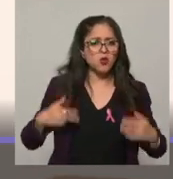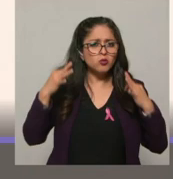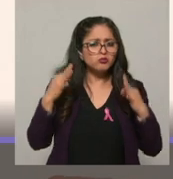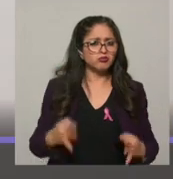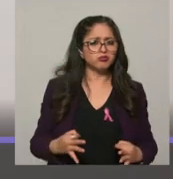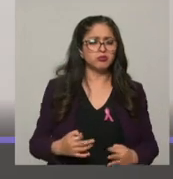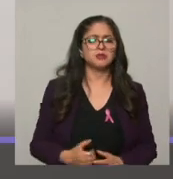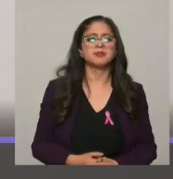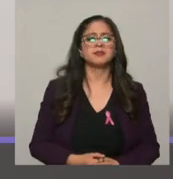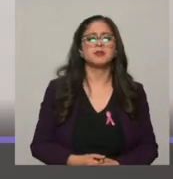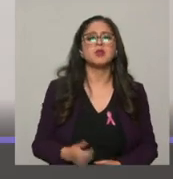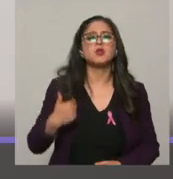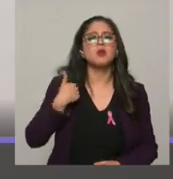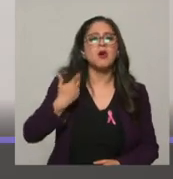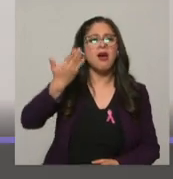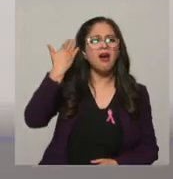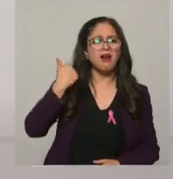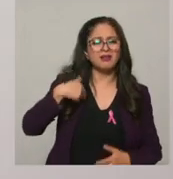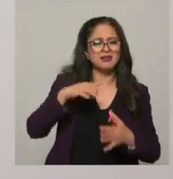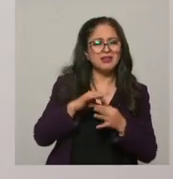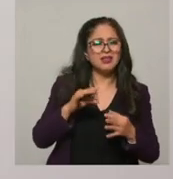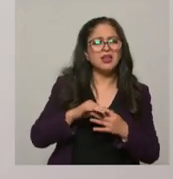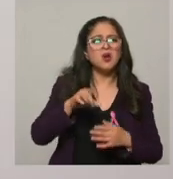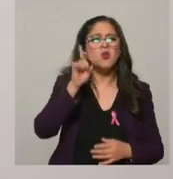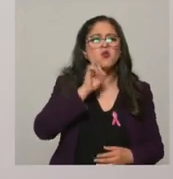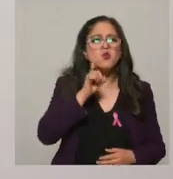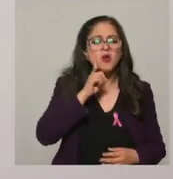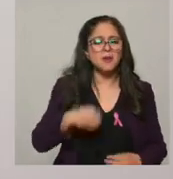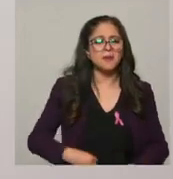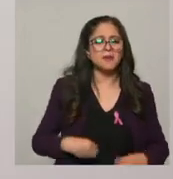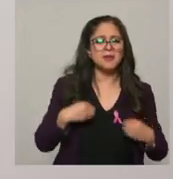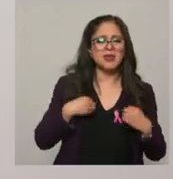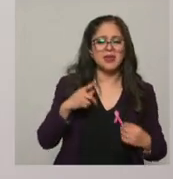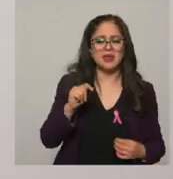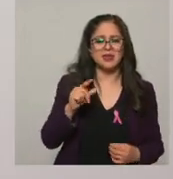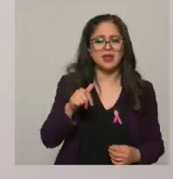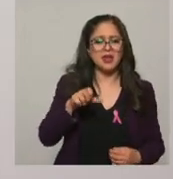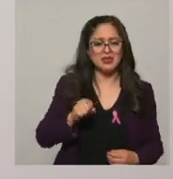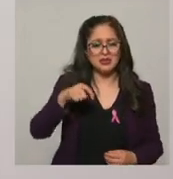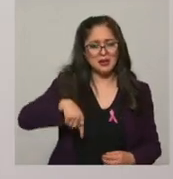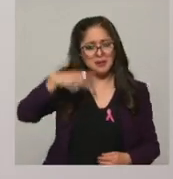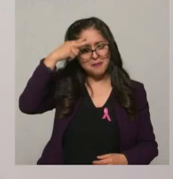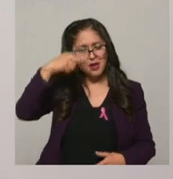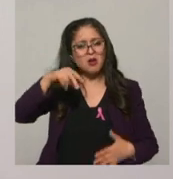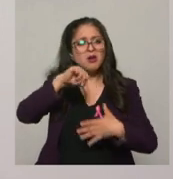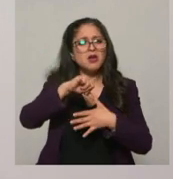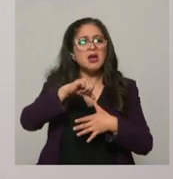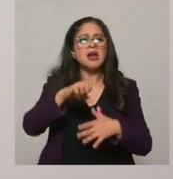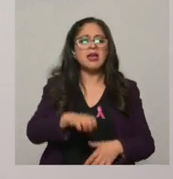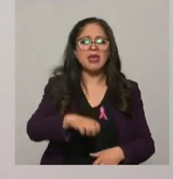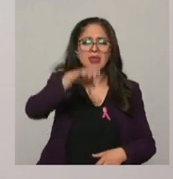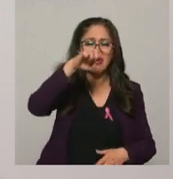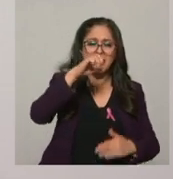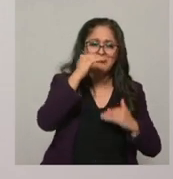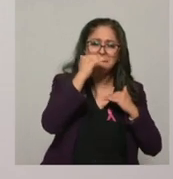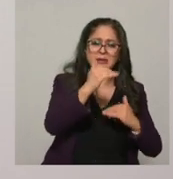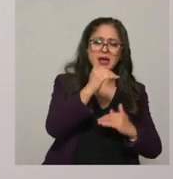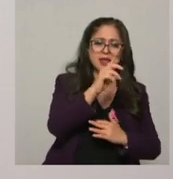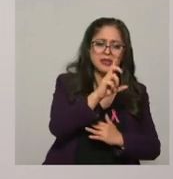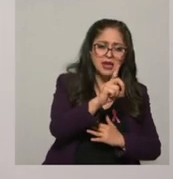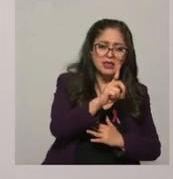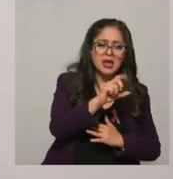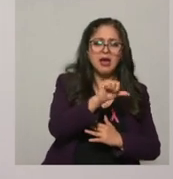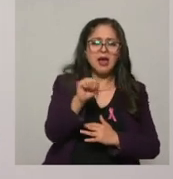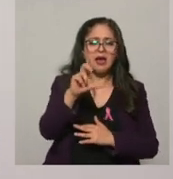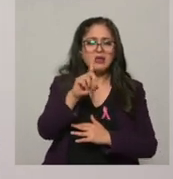que la esperanza de vida de una mujer trans en México y Latinoamérica es entre los 30 y los 33